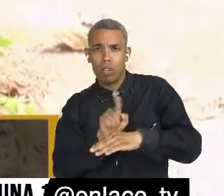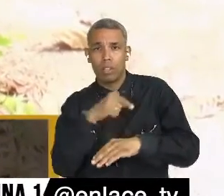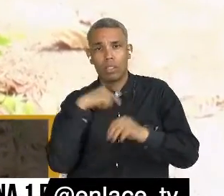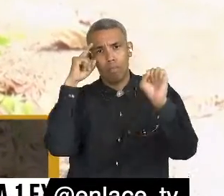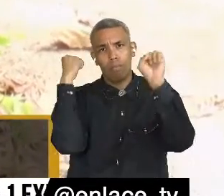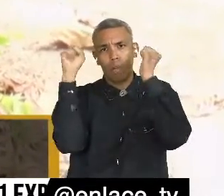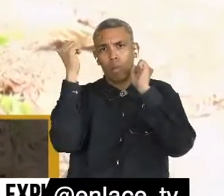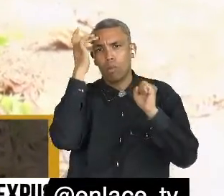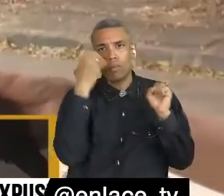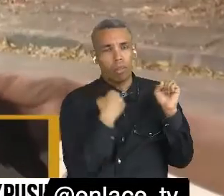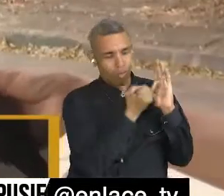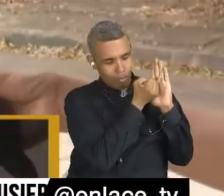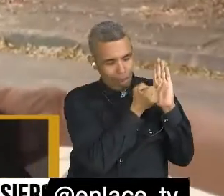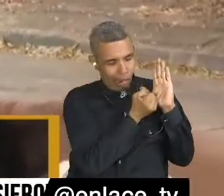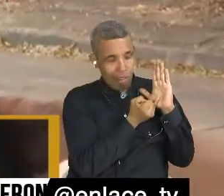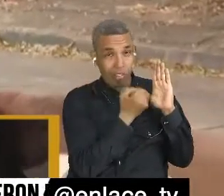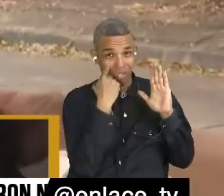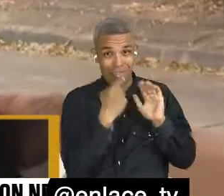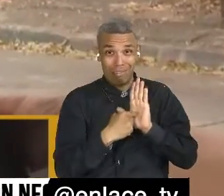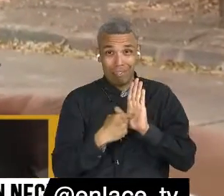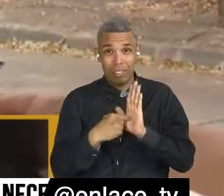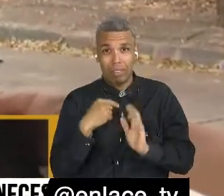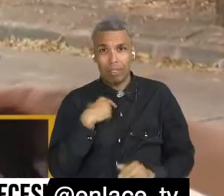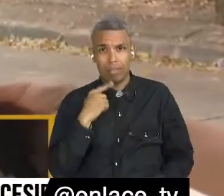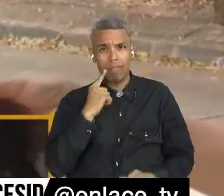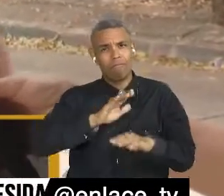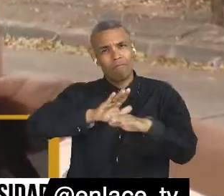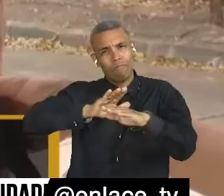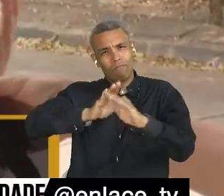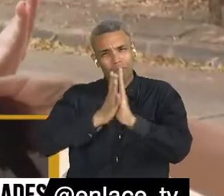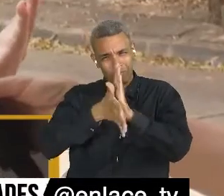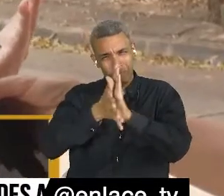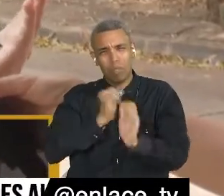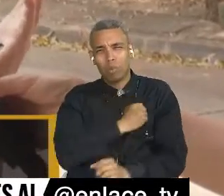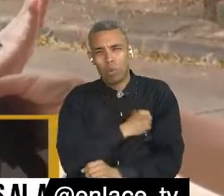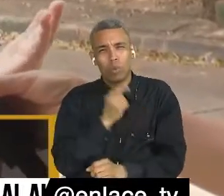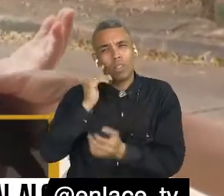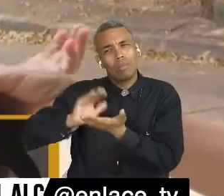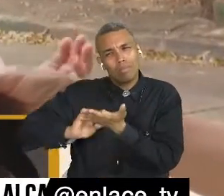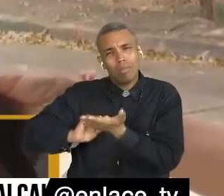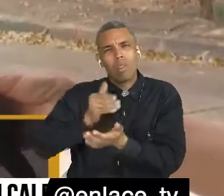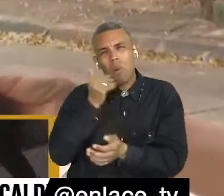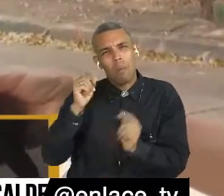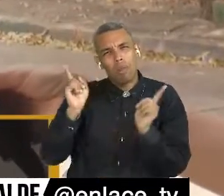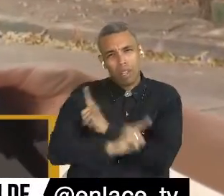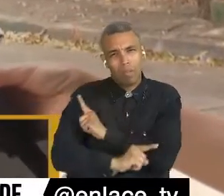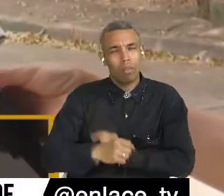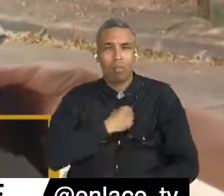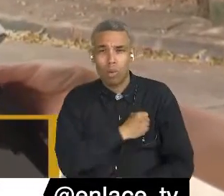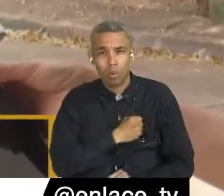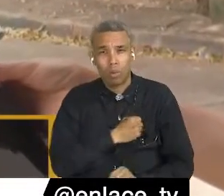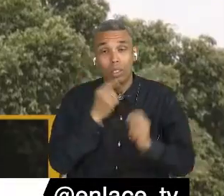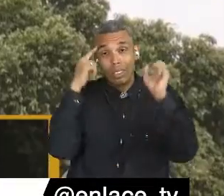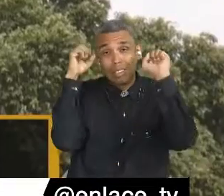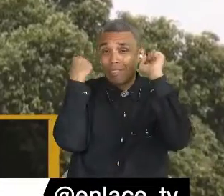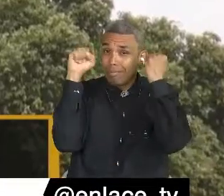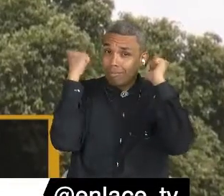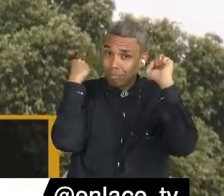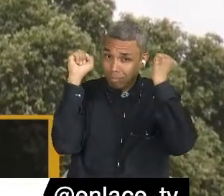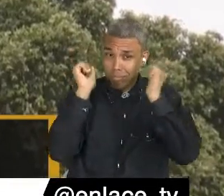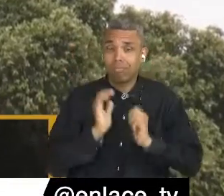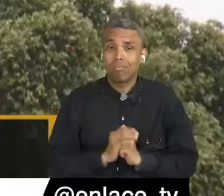literalmente preocupados. Lo que queremos nosotros es que arreglen ese o cambien ese poste porque es un